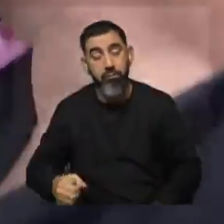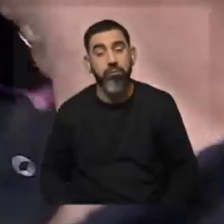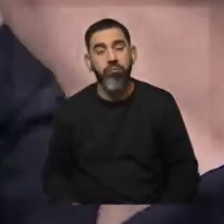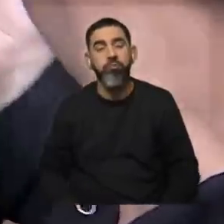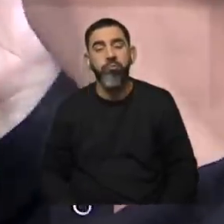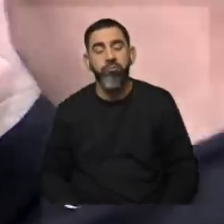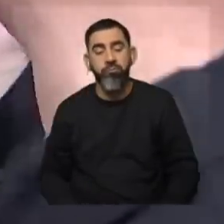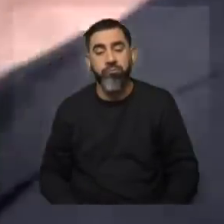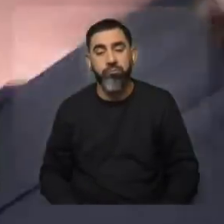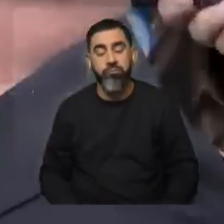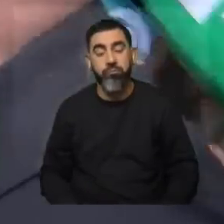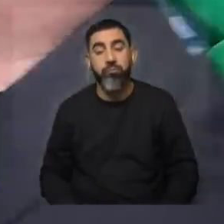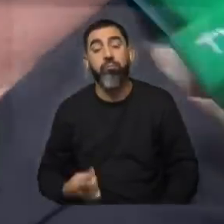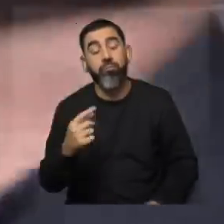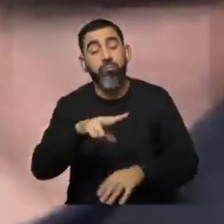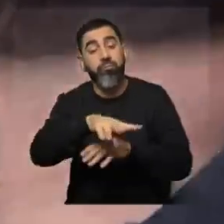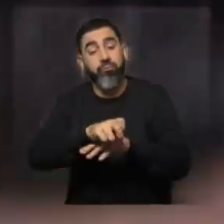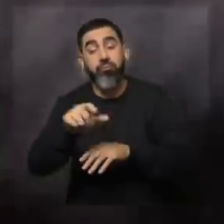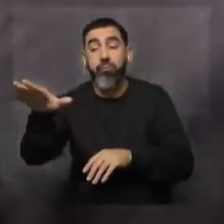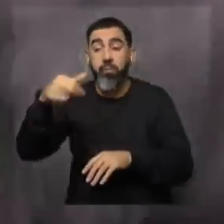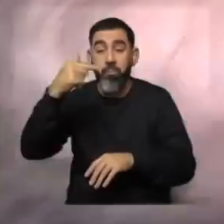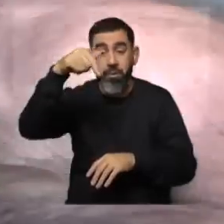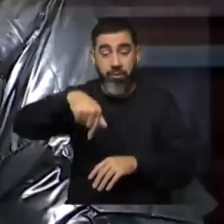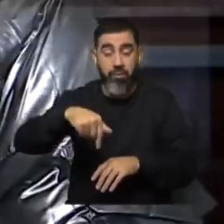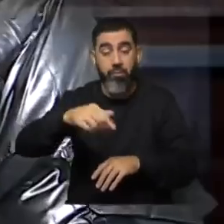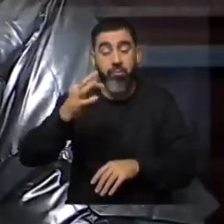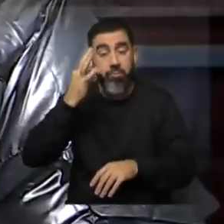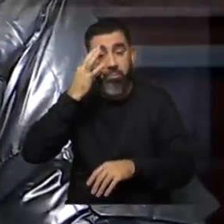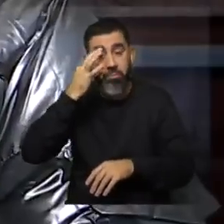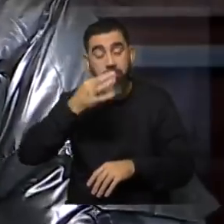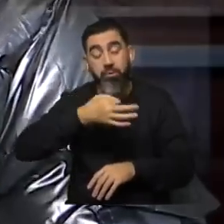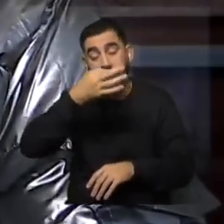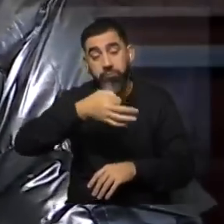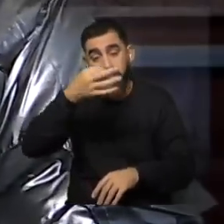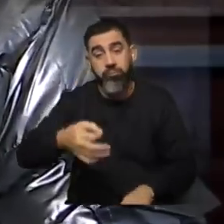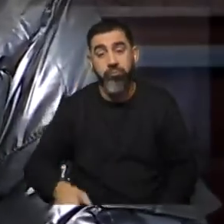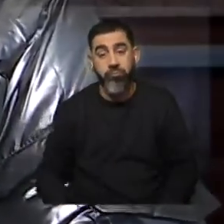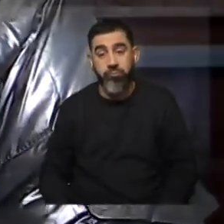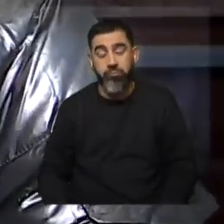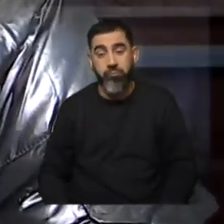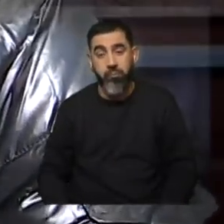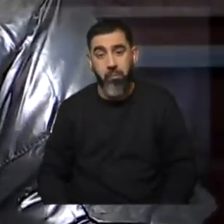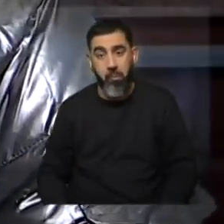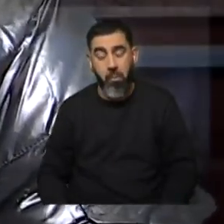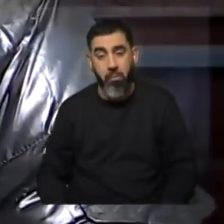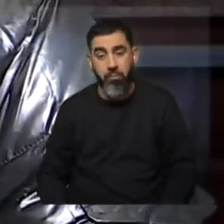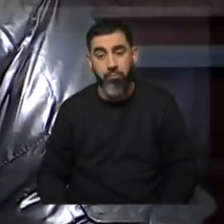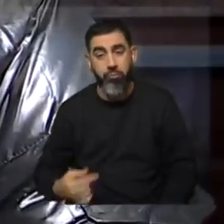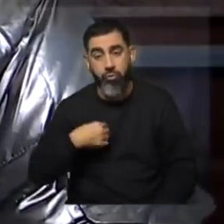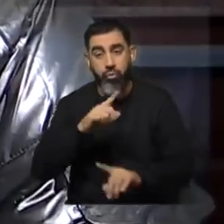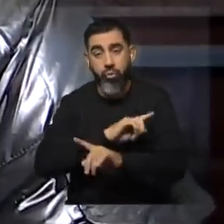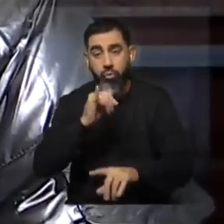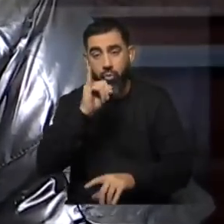este Bueno a raíz de eso fiscalía decide llamarme para obtener mi testimonio Este pero yo no